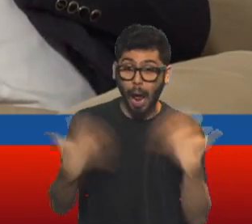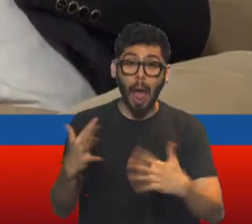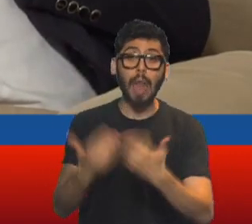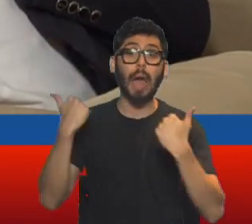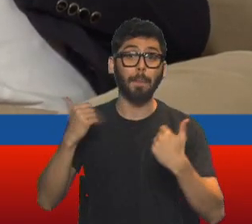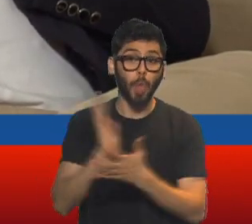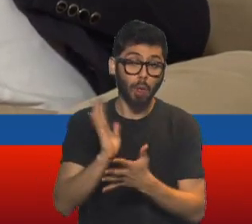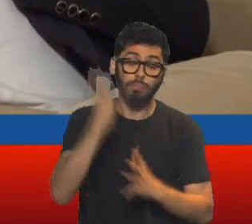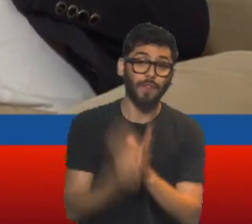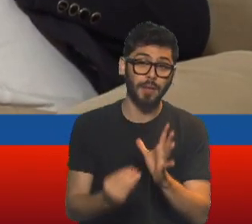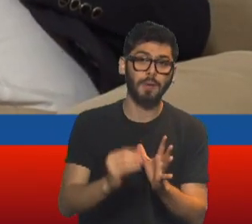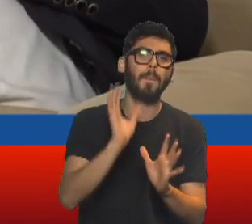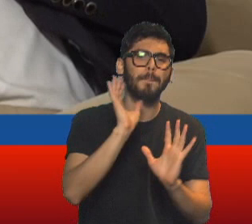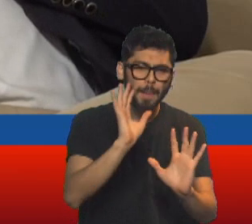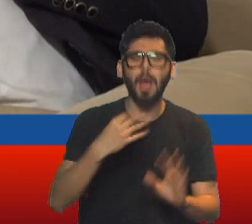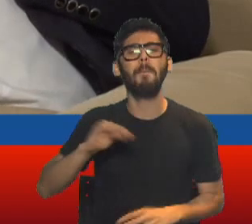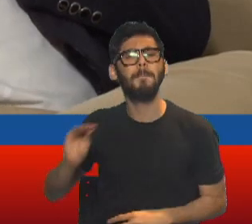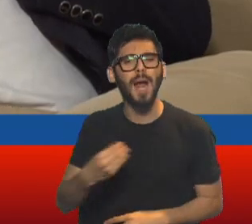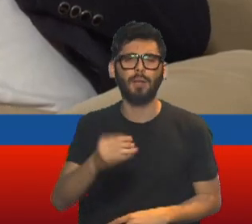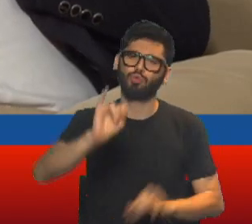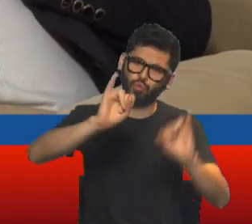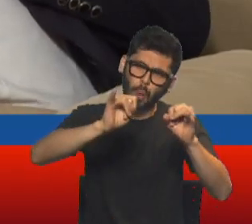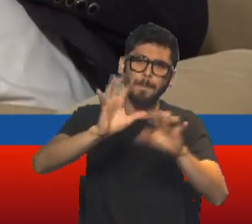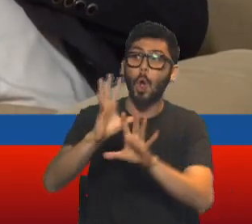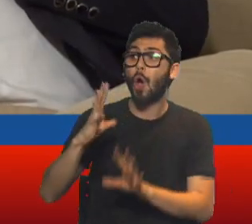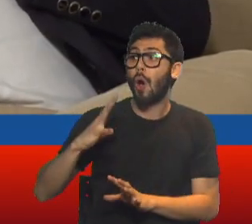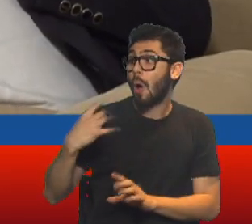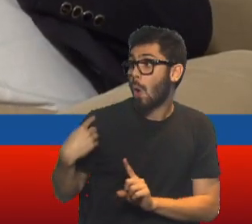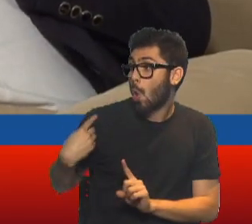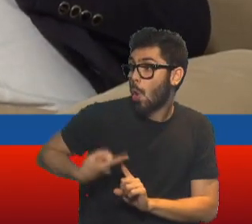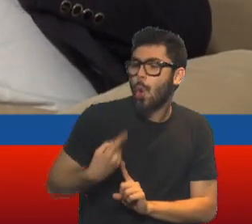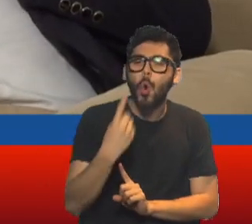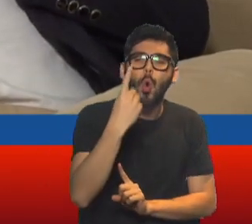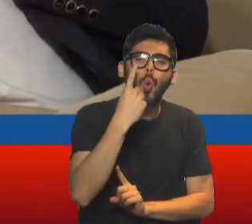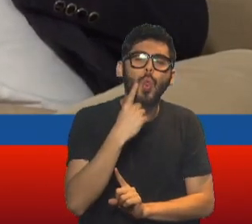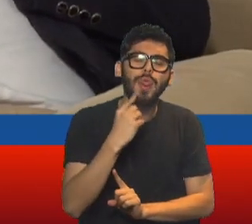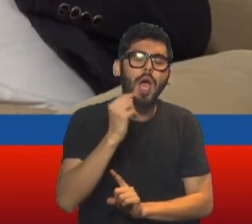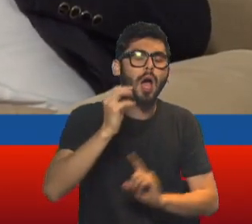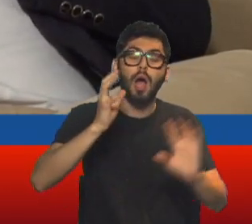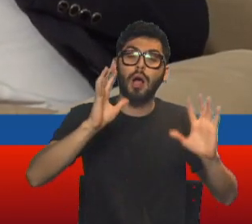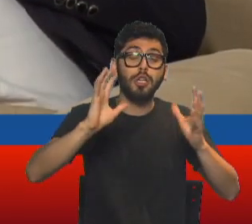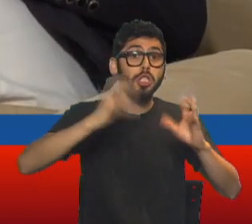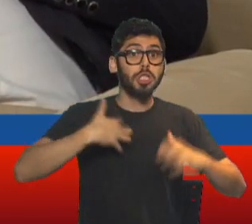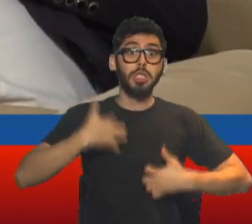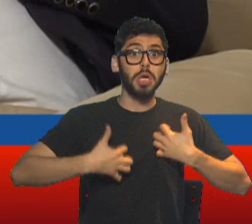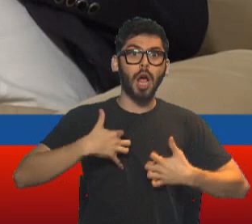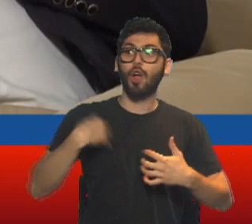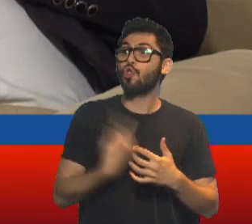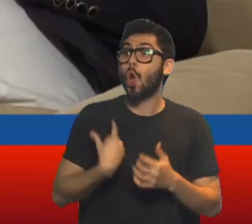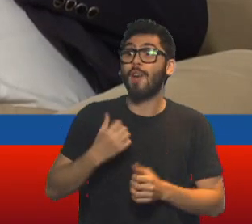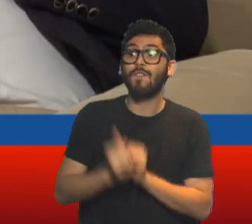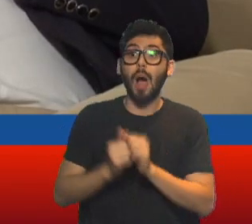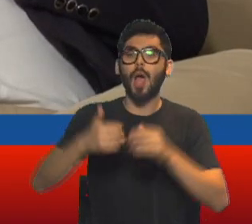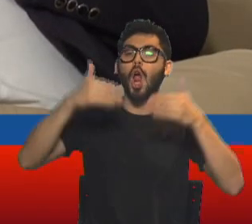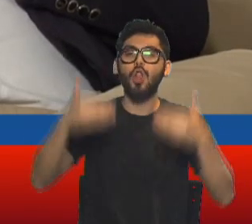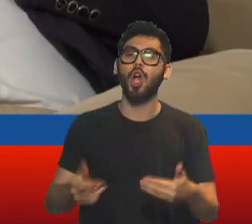pasaron 24 horas todavía. No desesperemos. No es el fin del mundo. No cerró nuestra fábrica. Hay personas